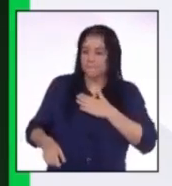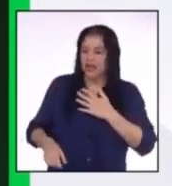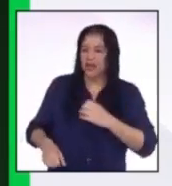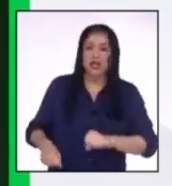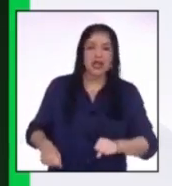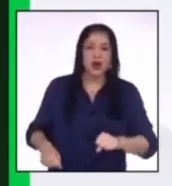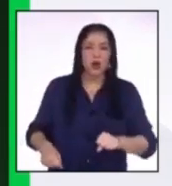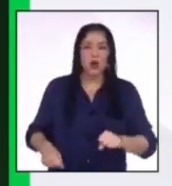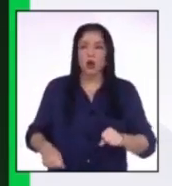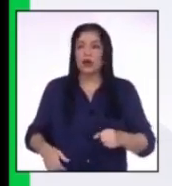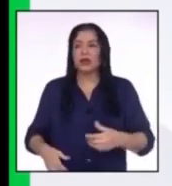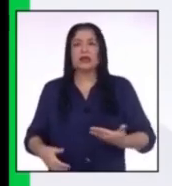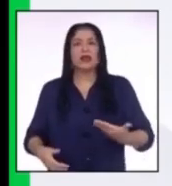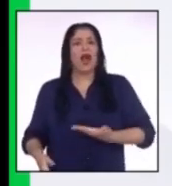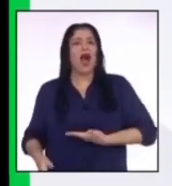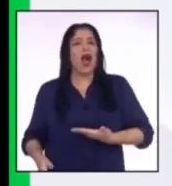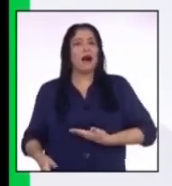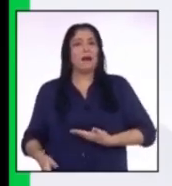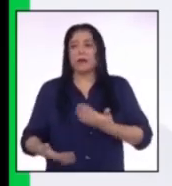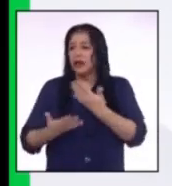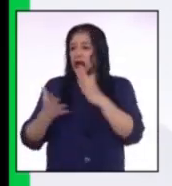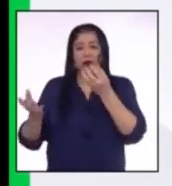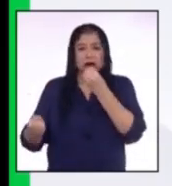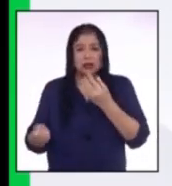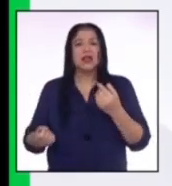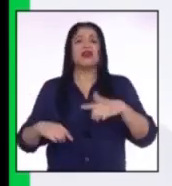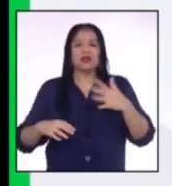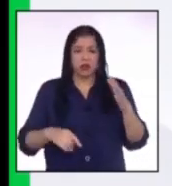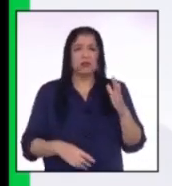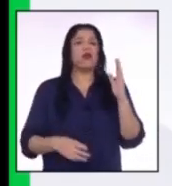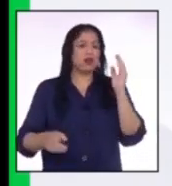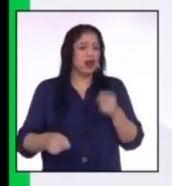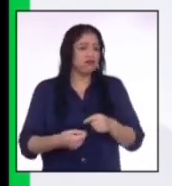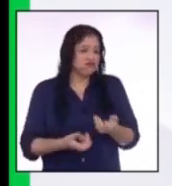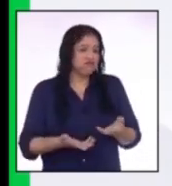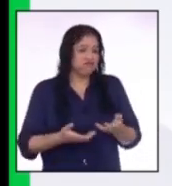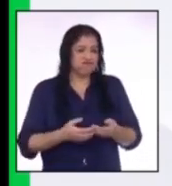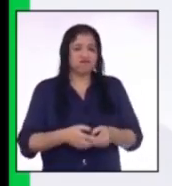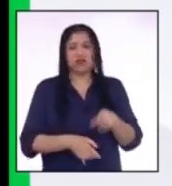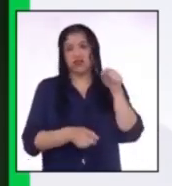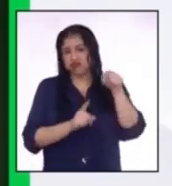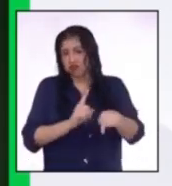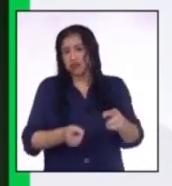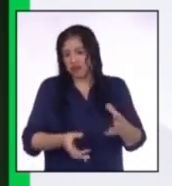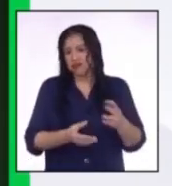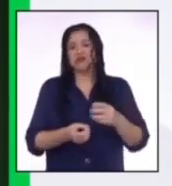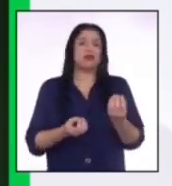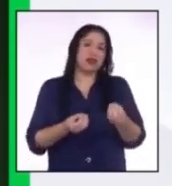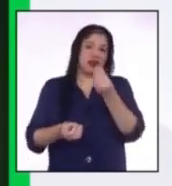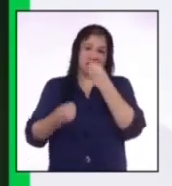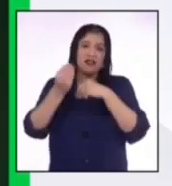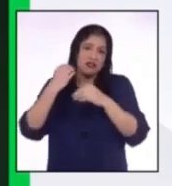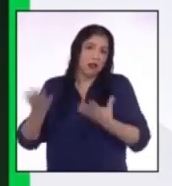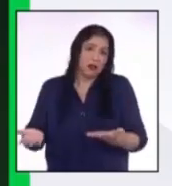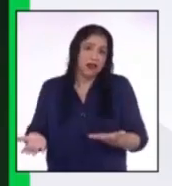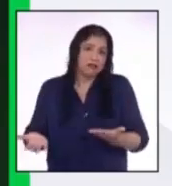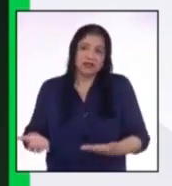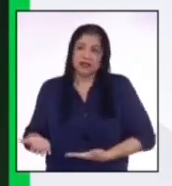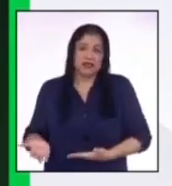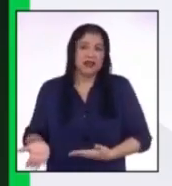hambre y no tengo que darle yo voy a agarrar un manatí y se lo voy a dar de comer y este golpe muy duro